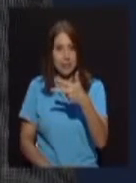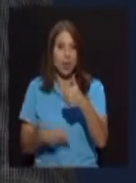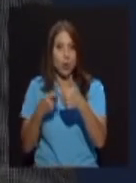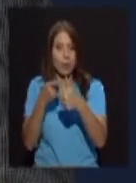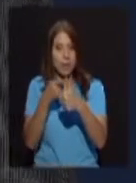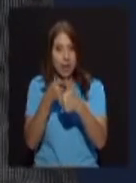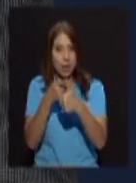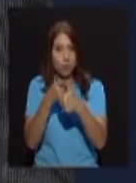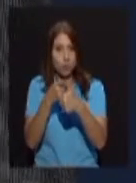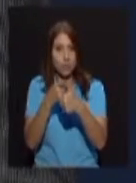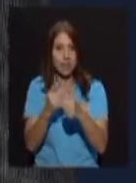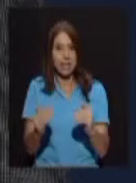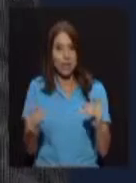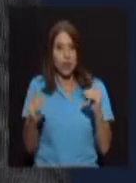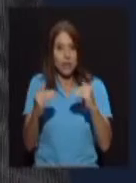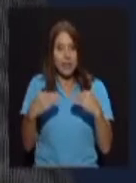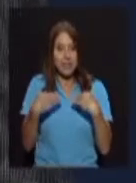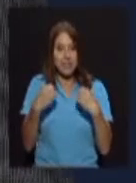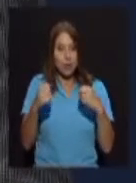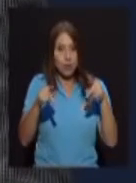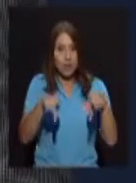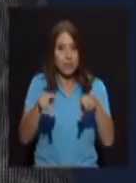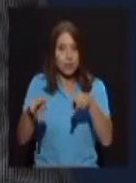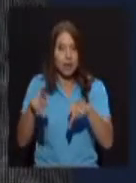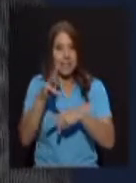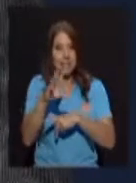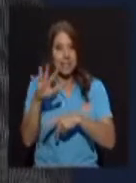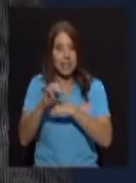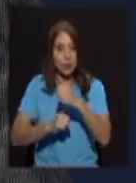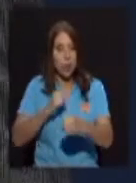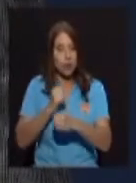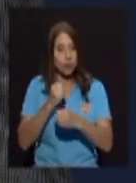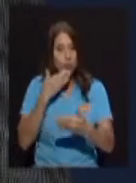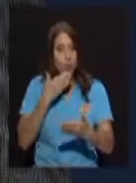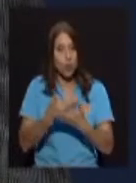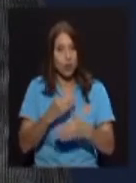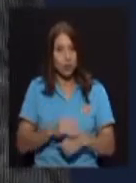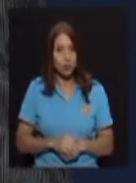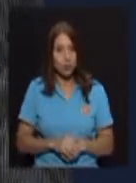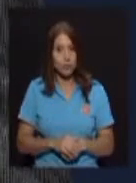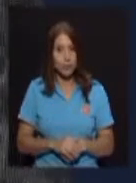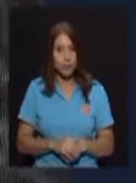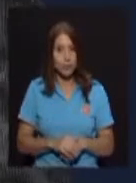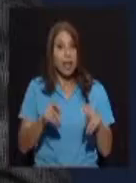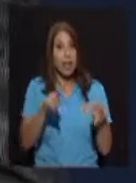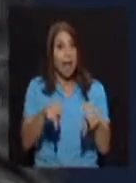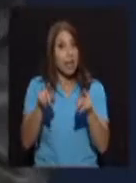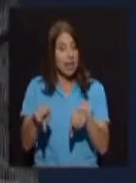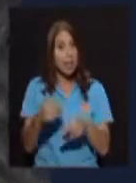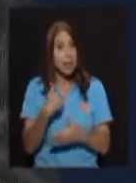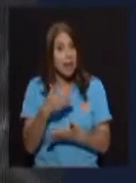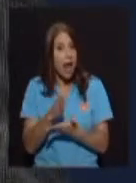es que los niveles de salud a los que llegan las personas de 65 años son muy buenos. O sea, la gente tiene